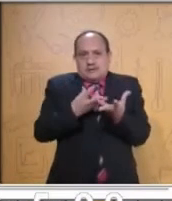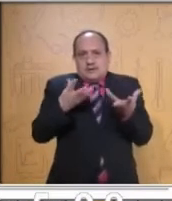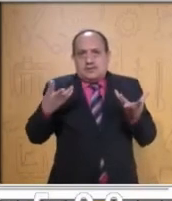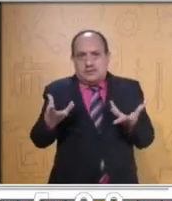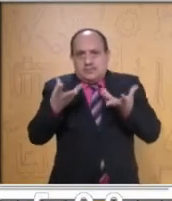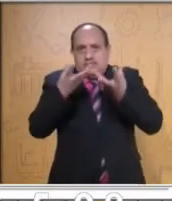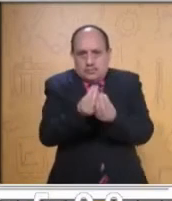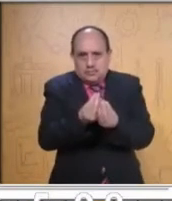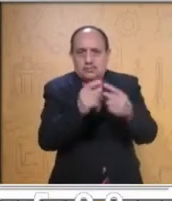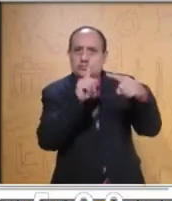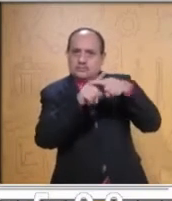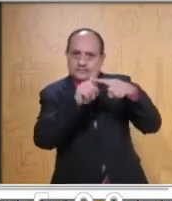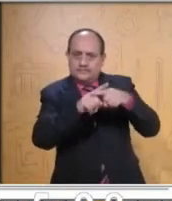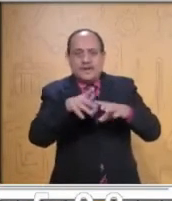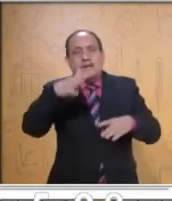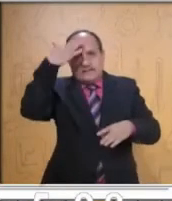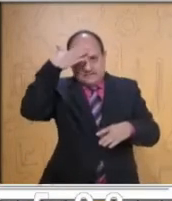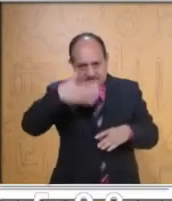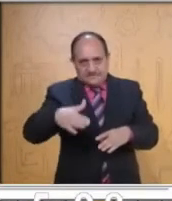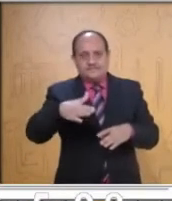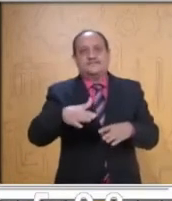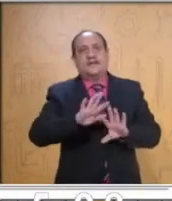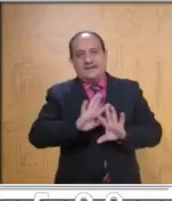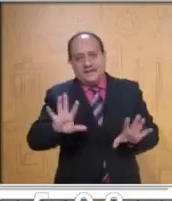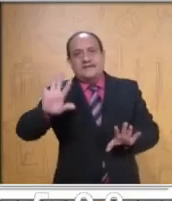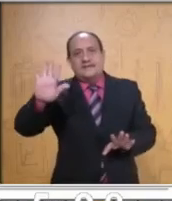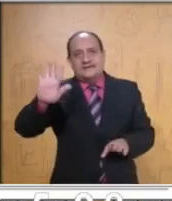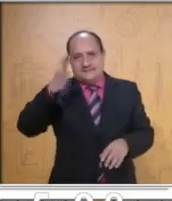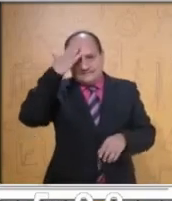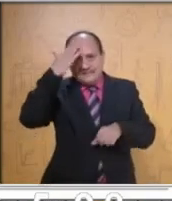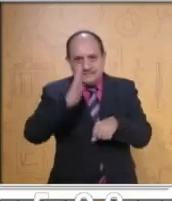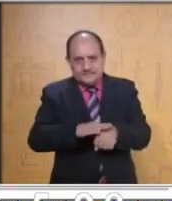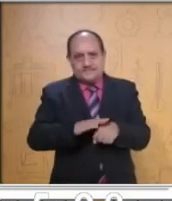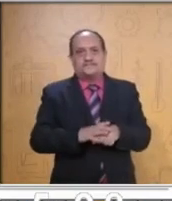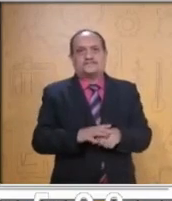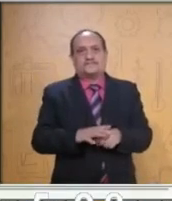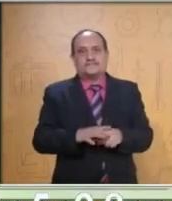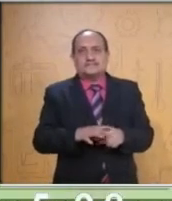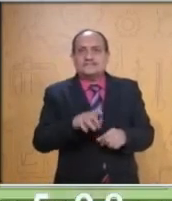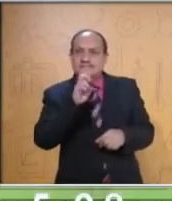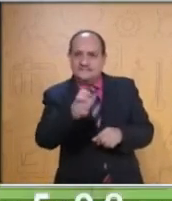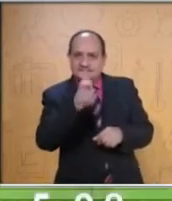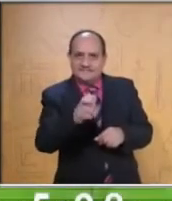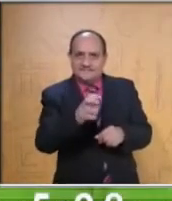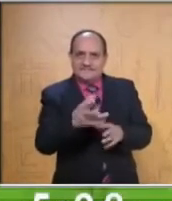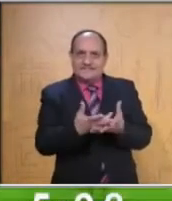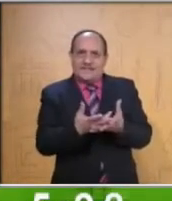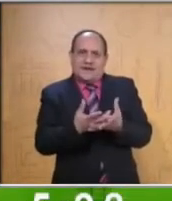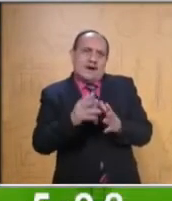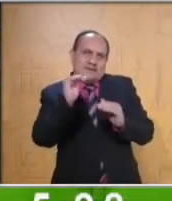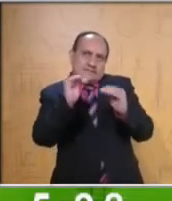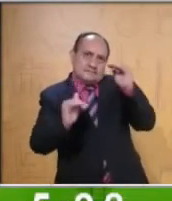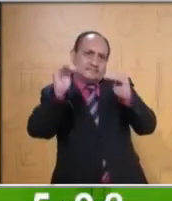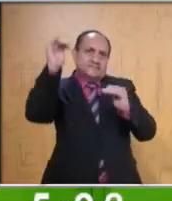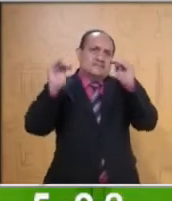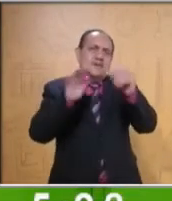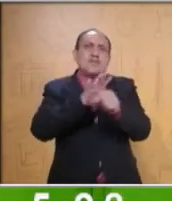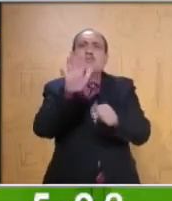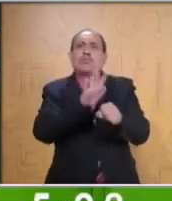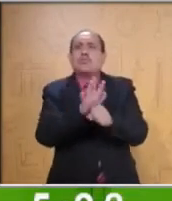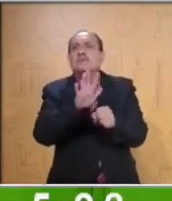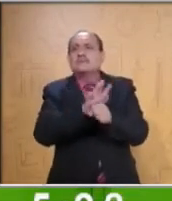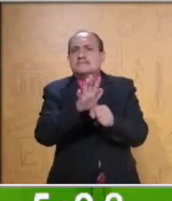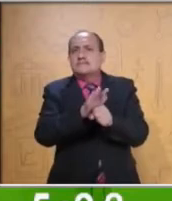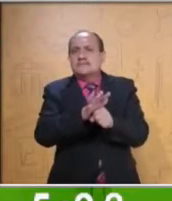lo sabemos porque estamos aplicando, acuérdense, a lo que corresponde a la jerarquía de las operaciones que